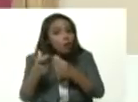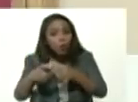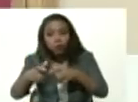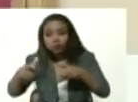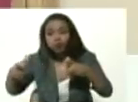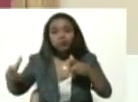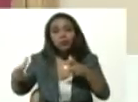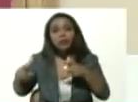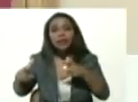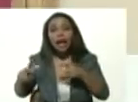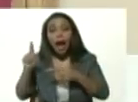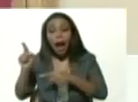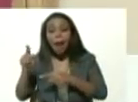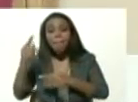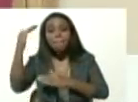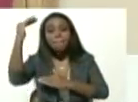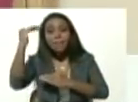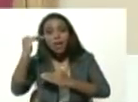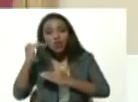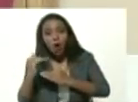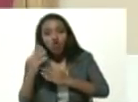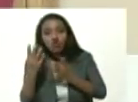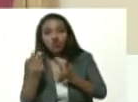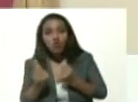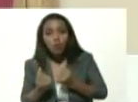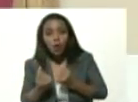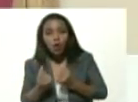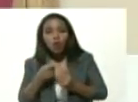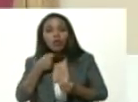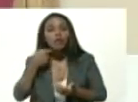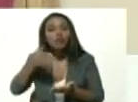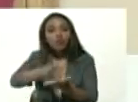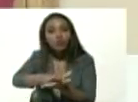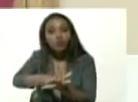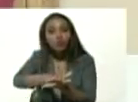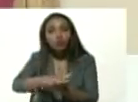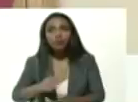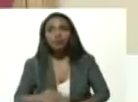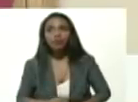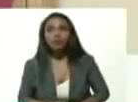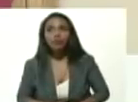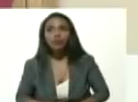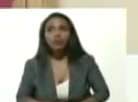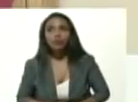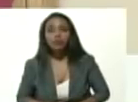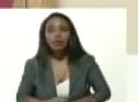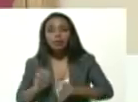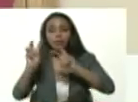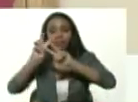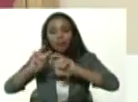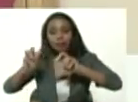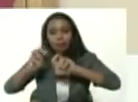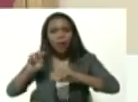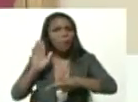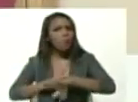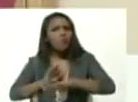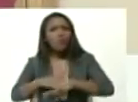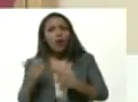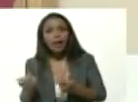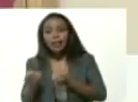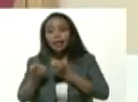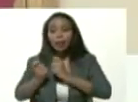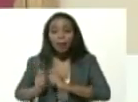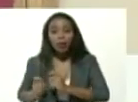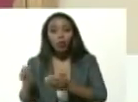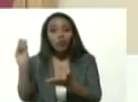tiene el menor número de mortandad. se está investigando por qué, por los tratamientos que están